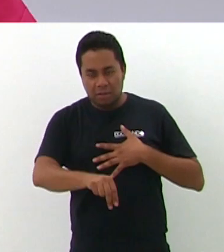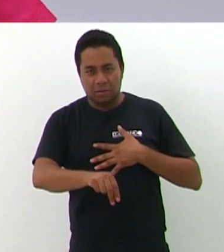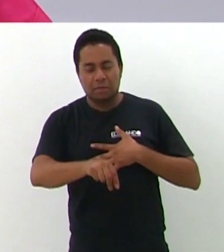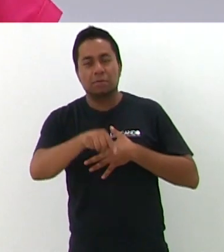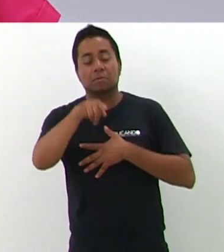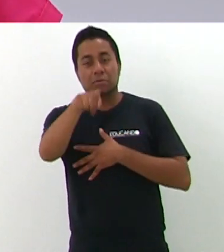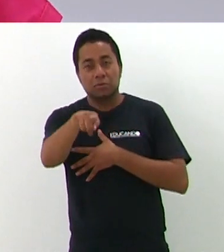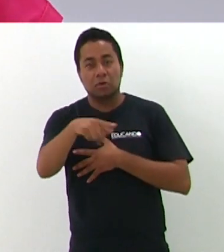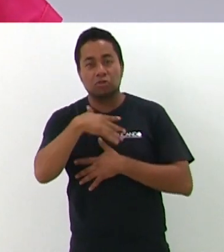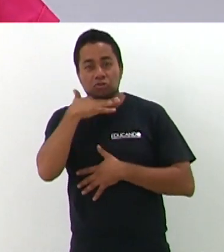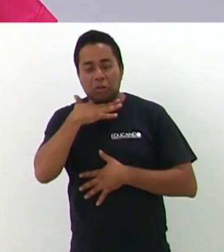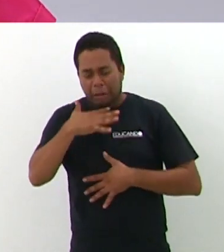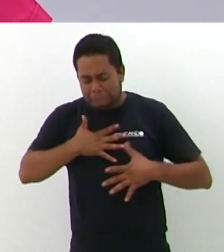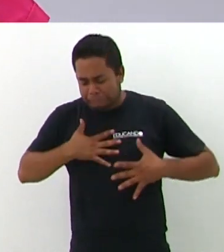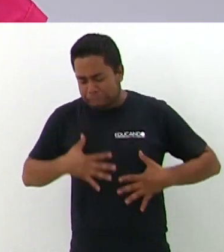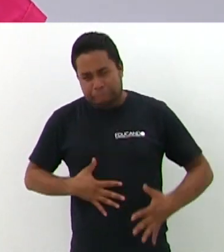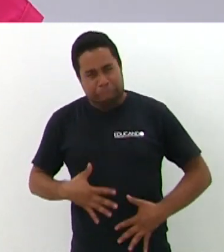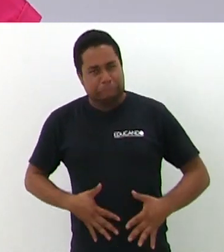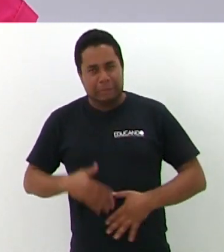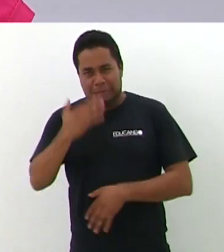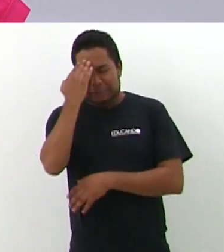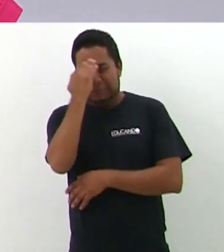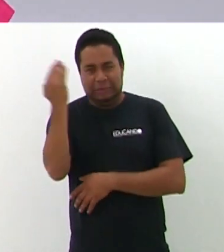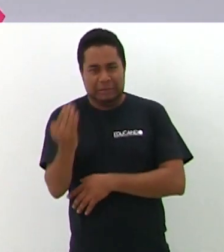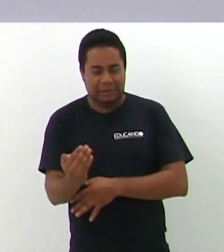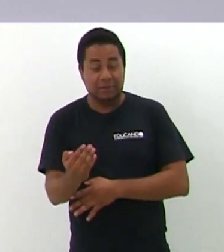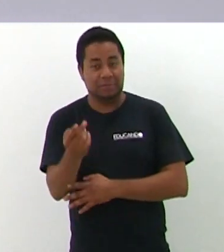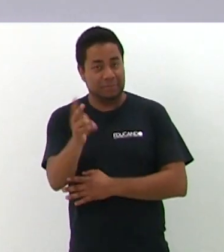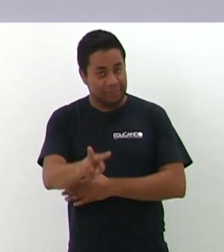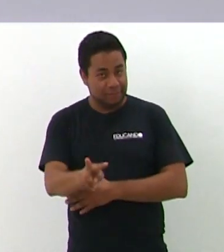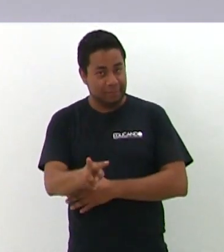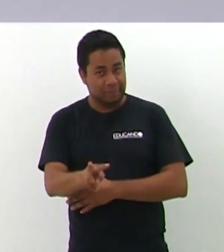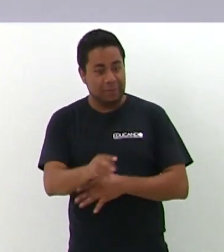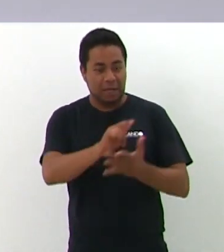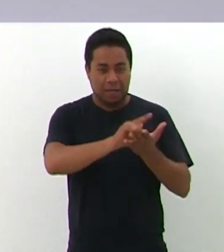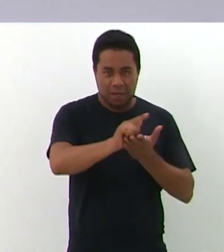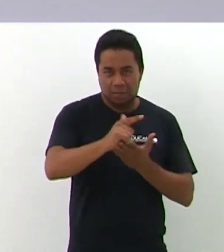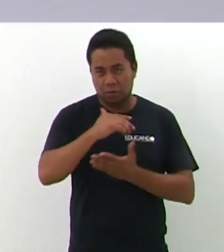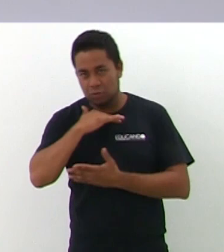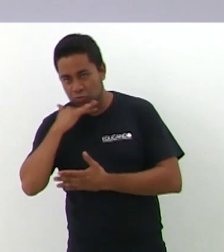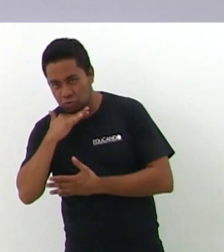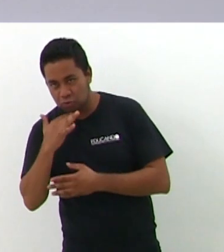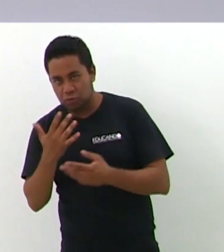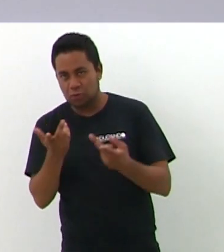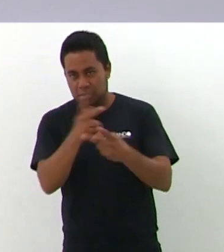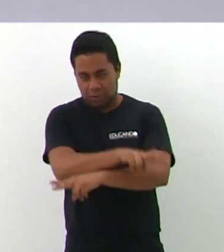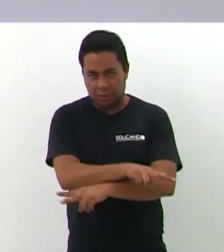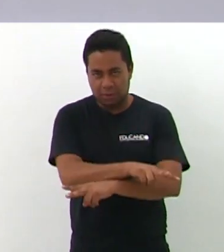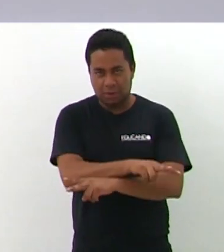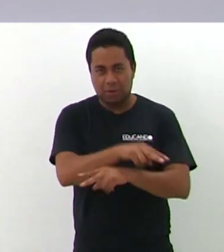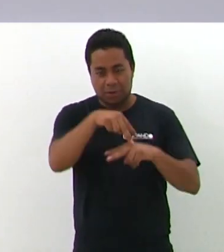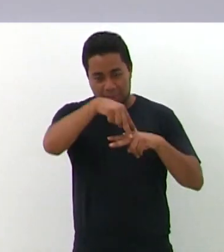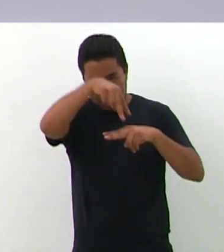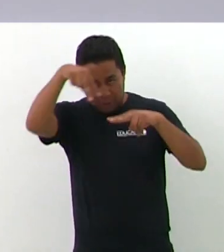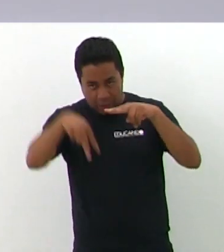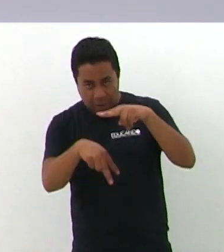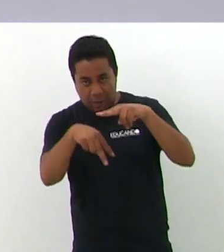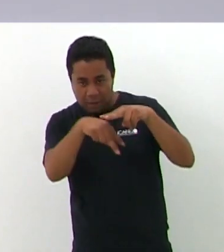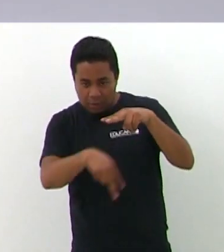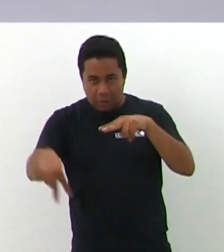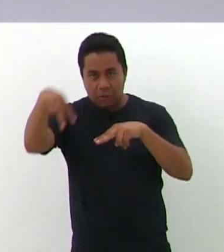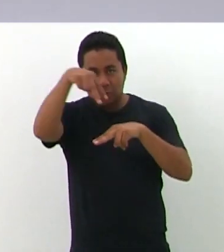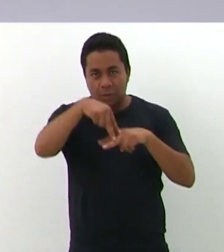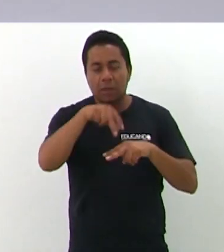tú terminas bastante sucio, ¿verdad? Entonces, limpio y sucio es contrario. Bajar